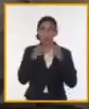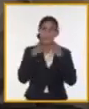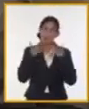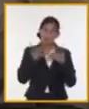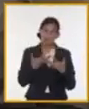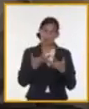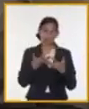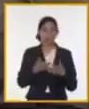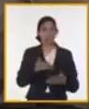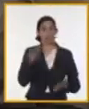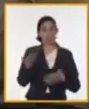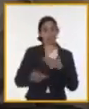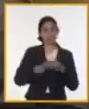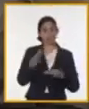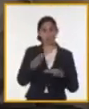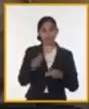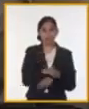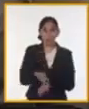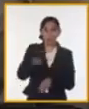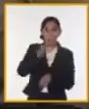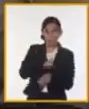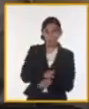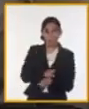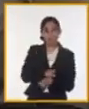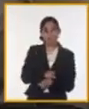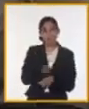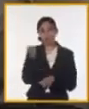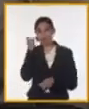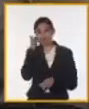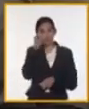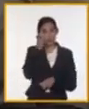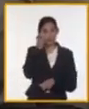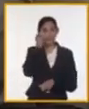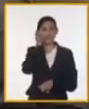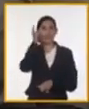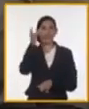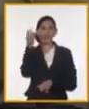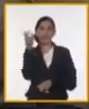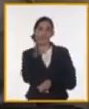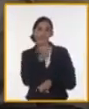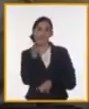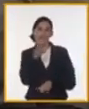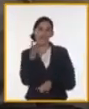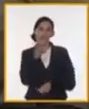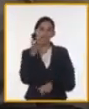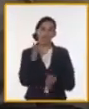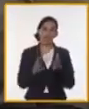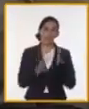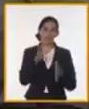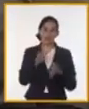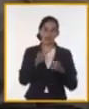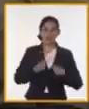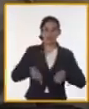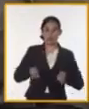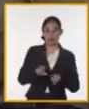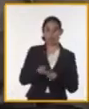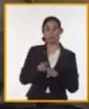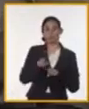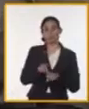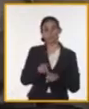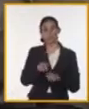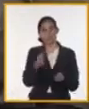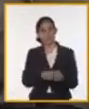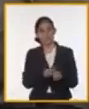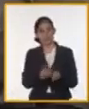del enfrentamiento a la prevención y la subversión político-ideológica en los tres ámbitos, ya no verlo solamente en el ámbito tradicional, en el